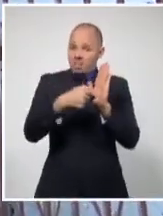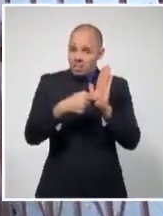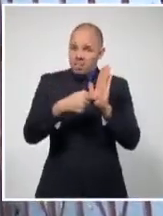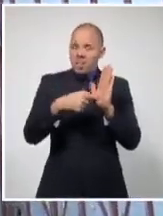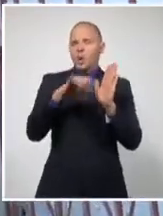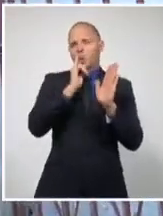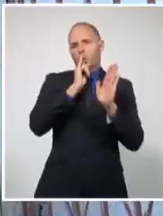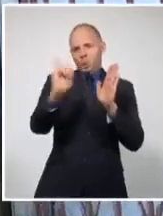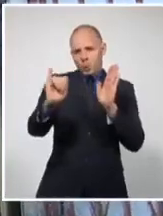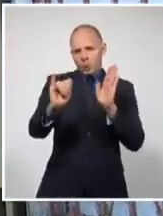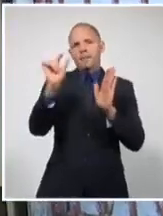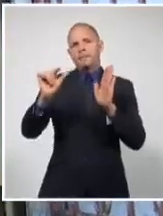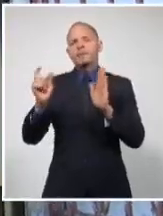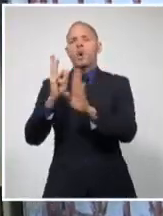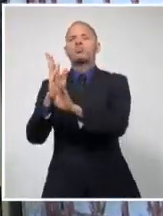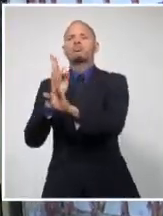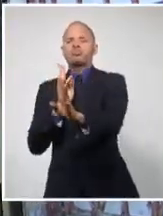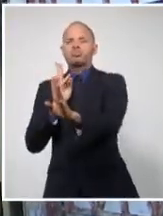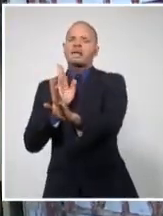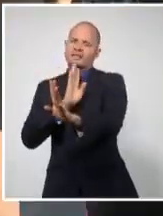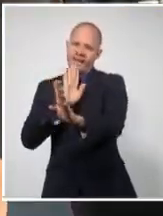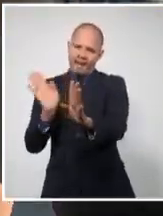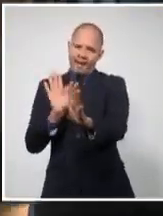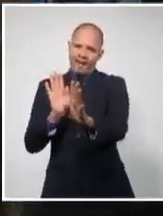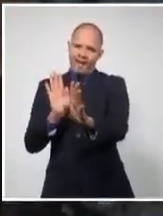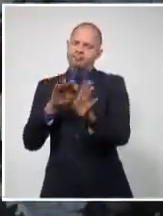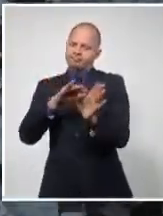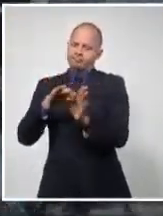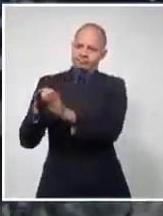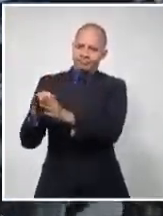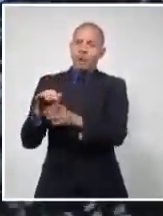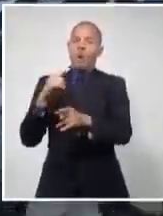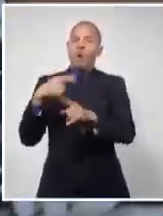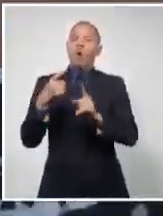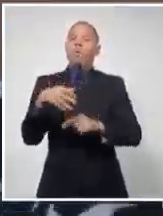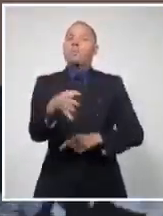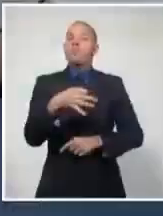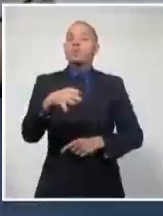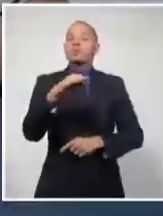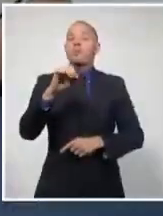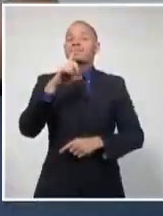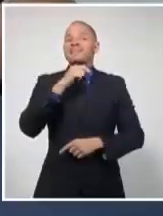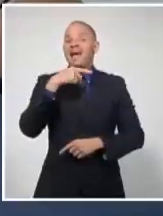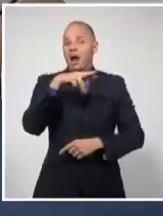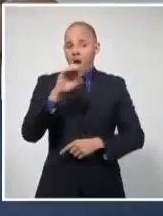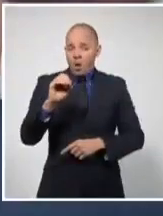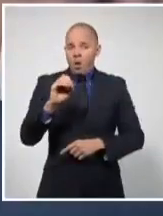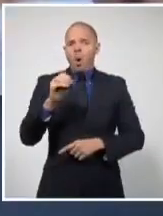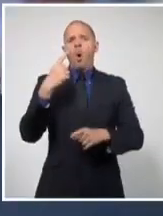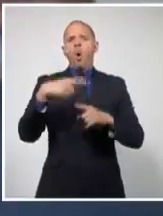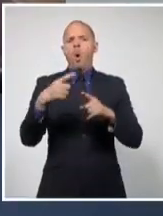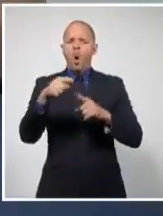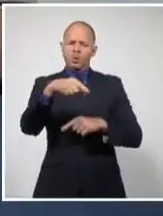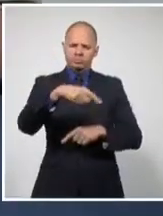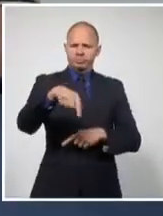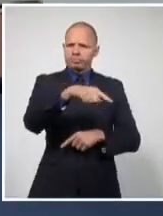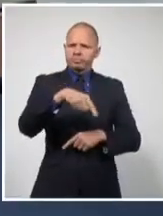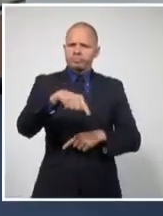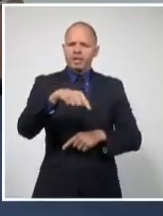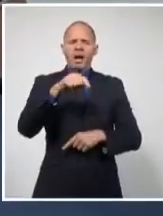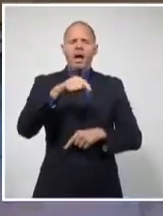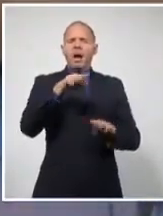Por la parte posterior de la tienda de merma ubicada en Cerro y Peñón en La Habana, jamás se había despachado producto alguno, pero las nuevas